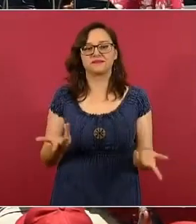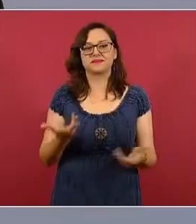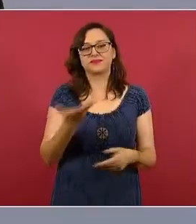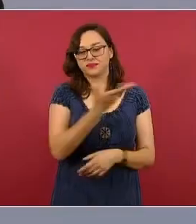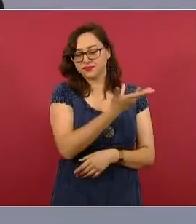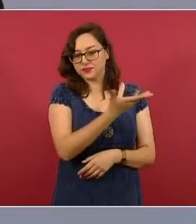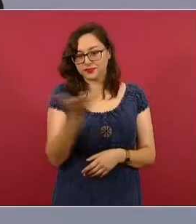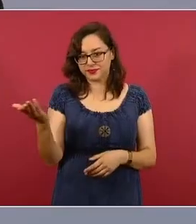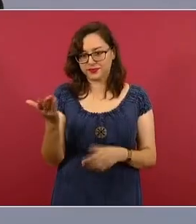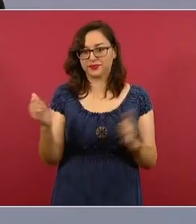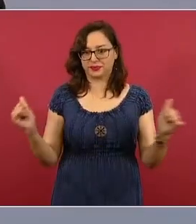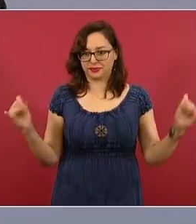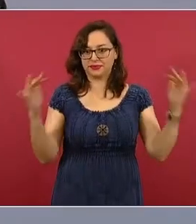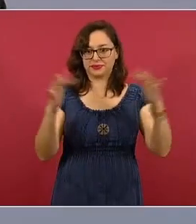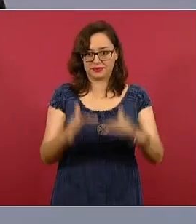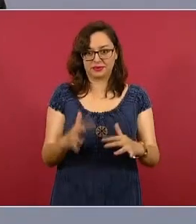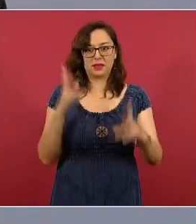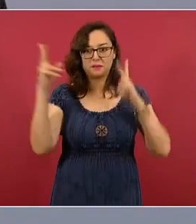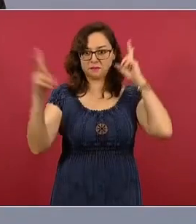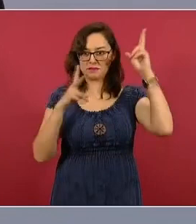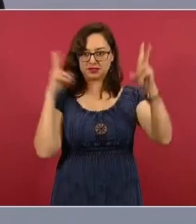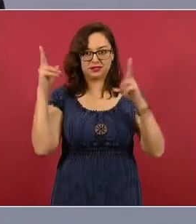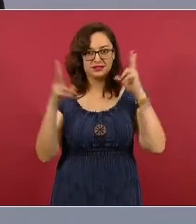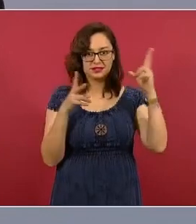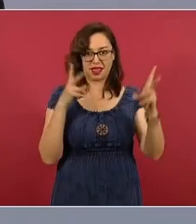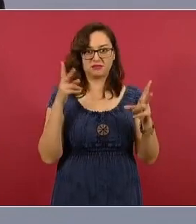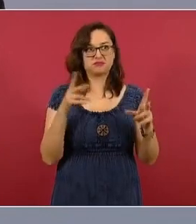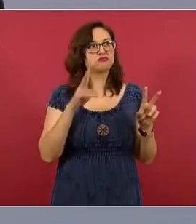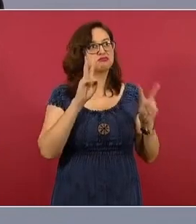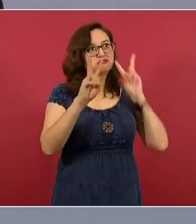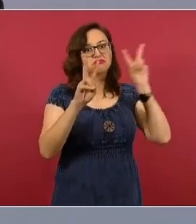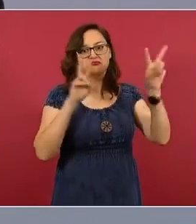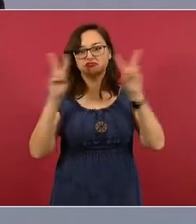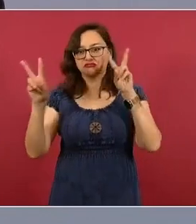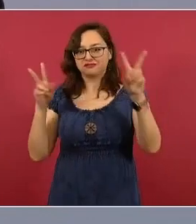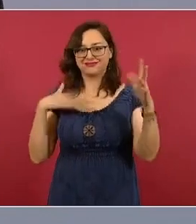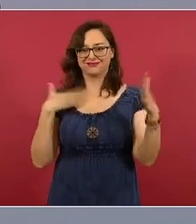disfruten de la visita a los